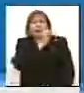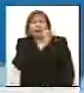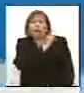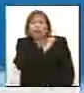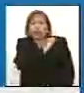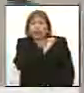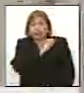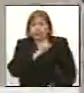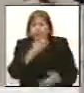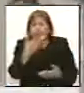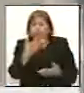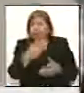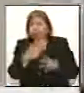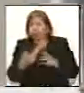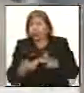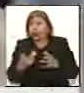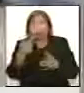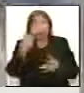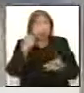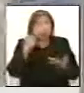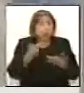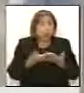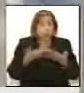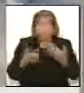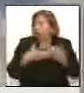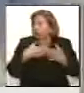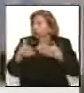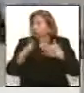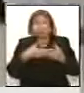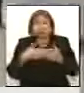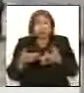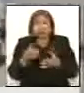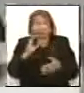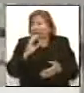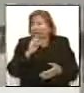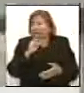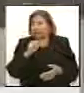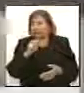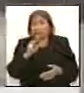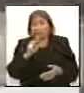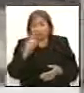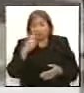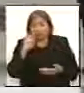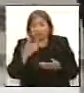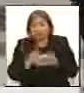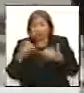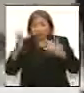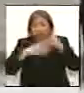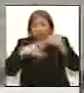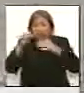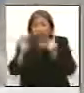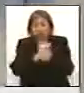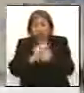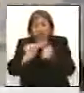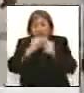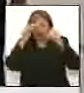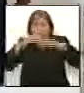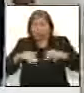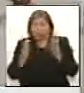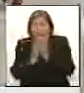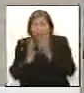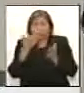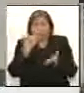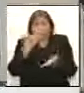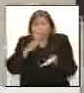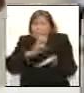secundaria. Ahí tomó conocimiento que a pesar de que la Contraloría había pedido la demolición de ese colegio, debido al pésimo estado